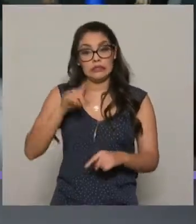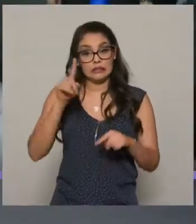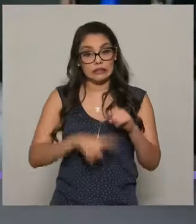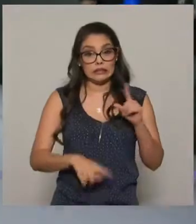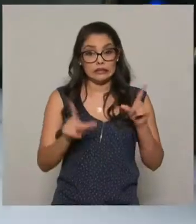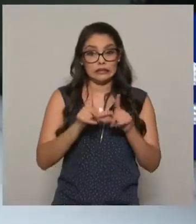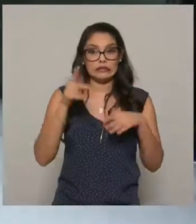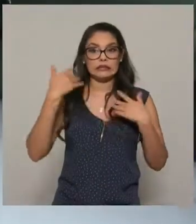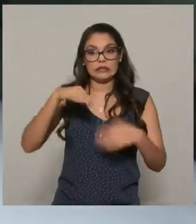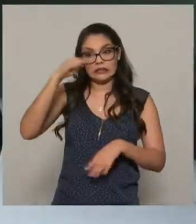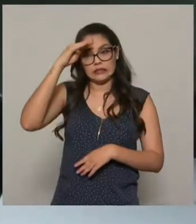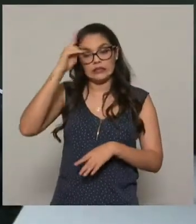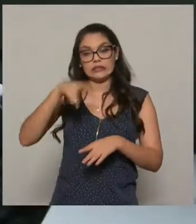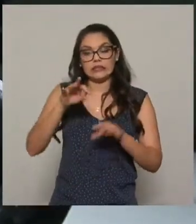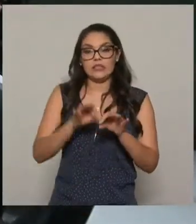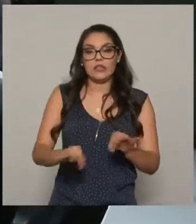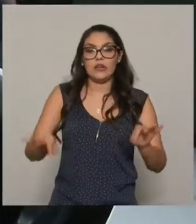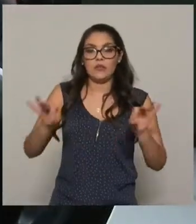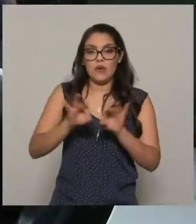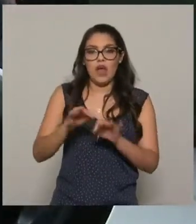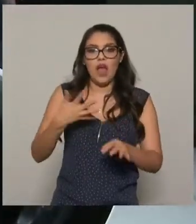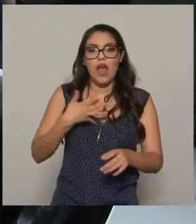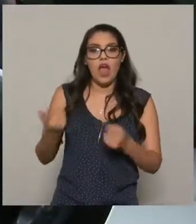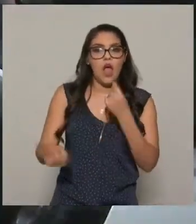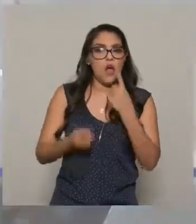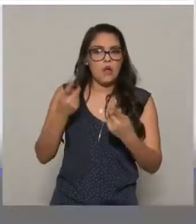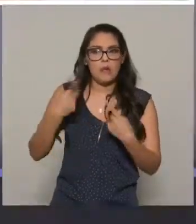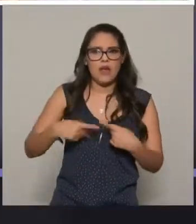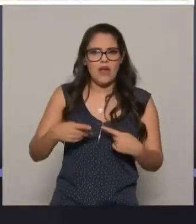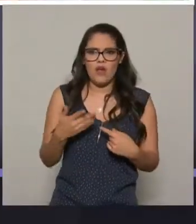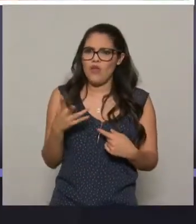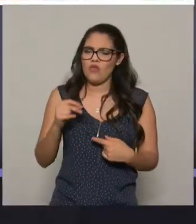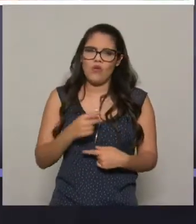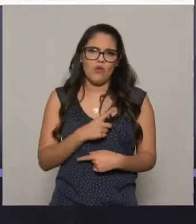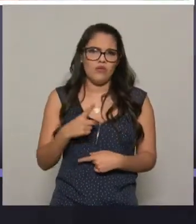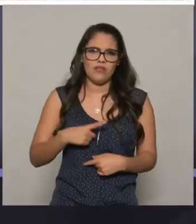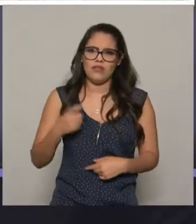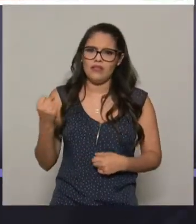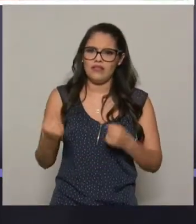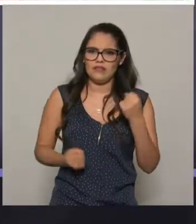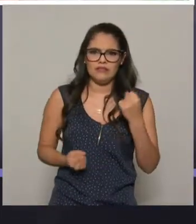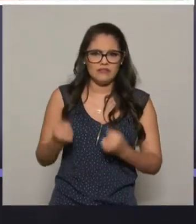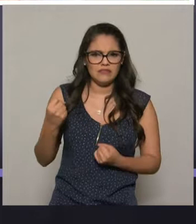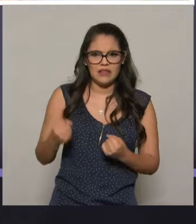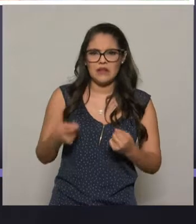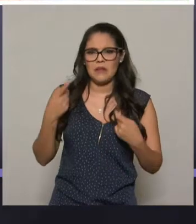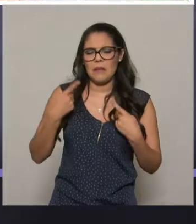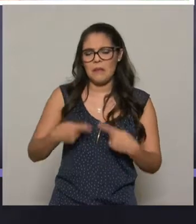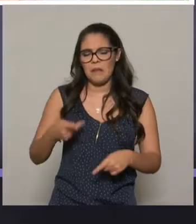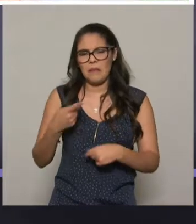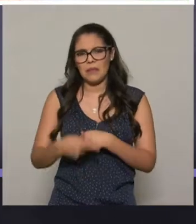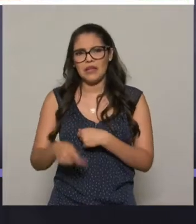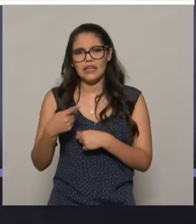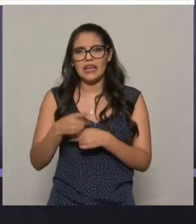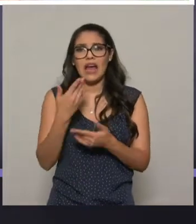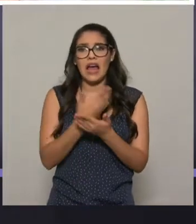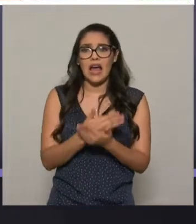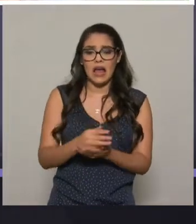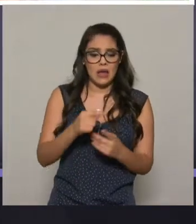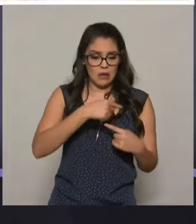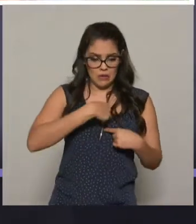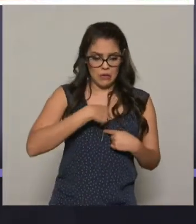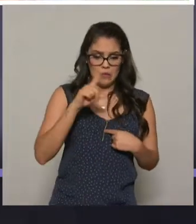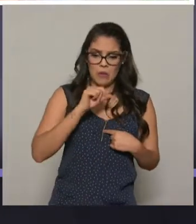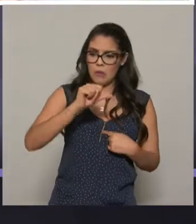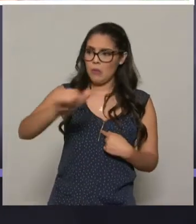medida importante, sin duda. Hay personas que no deberían conducir, se exponen, y lo peor de todo es que exponen a